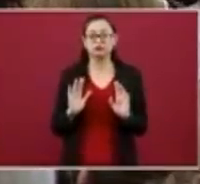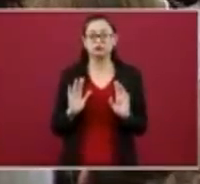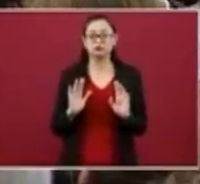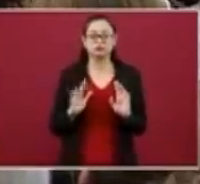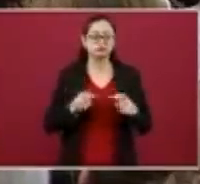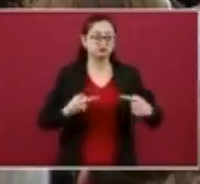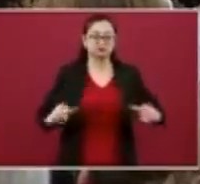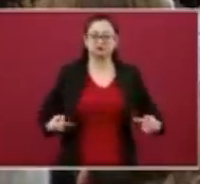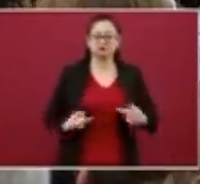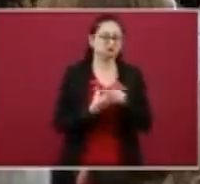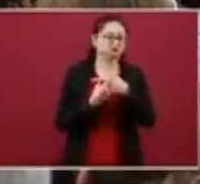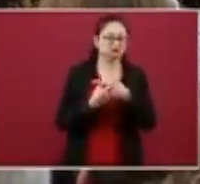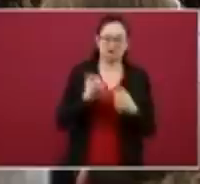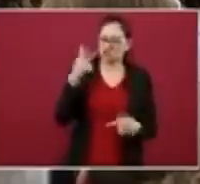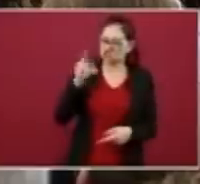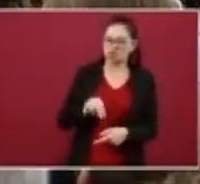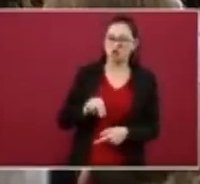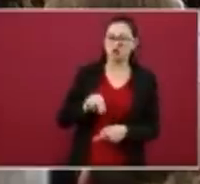opuestos.